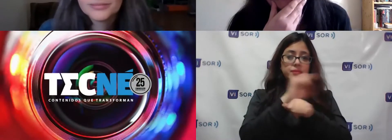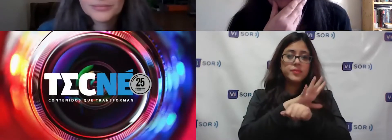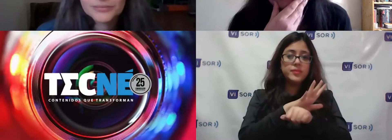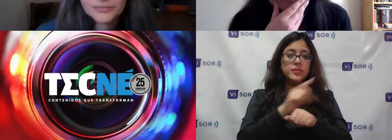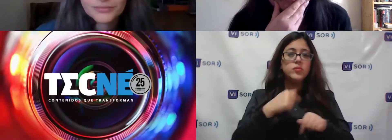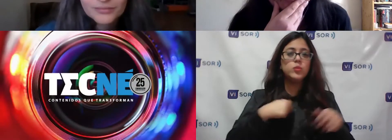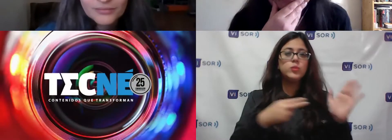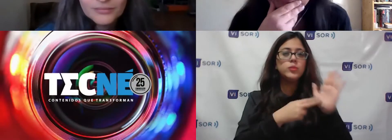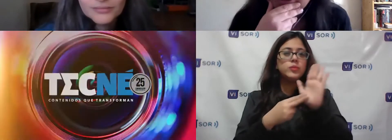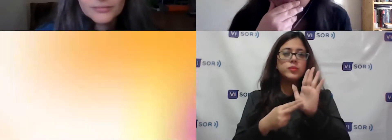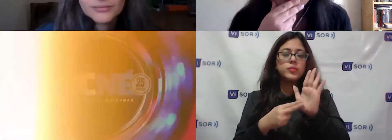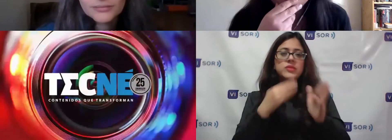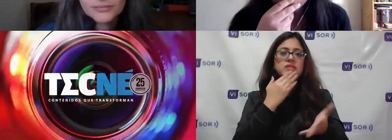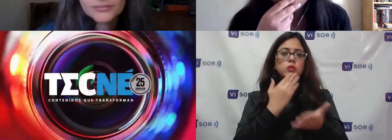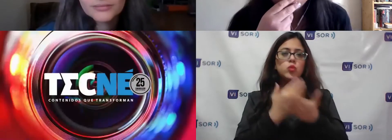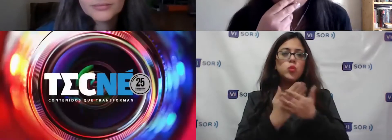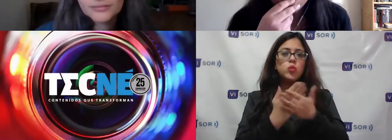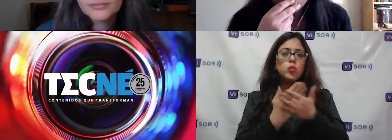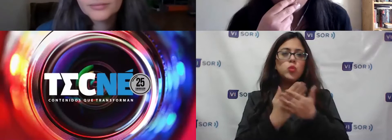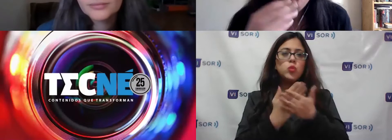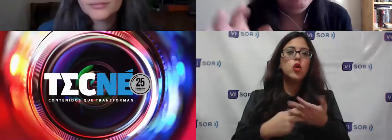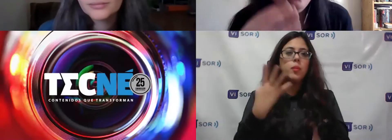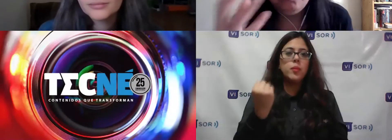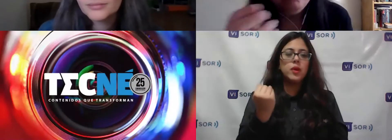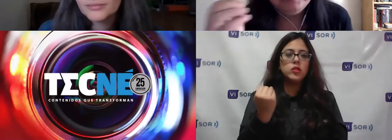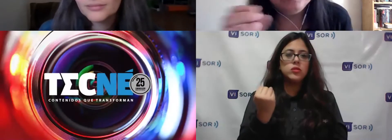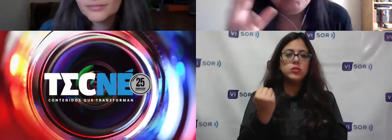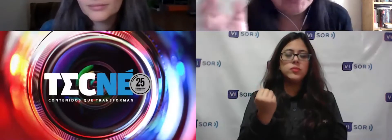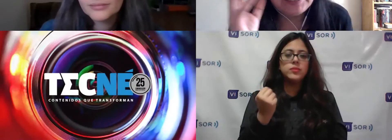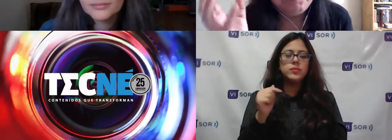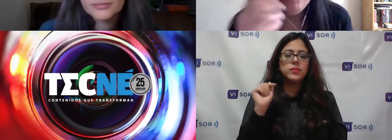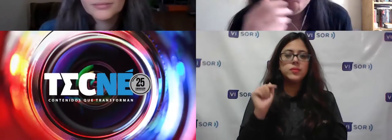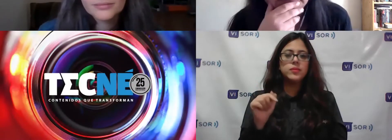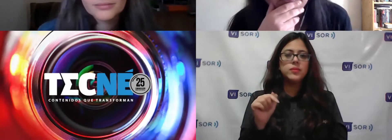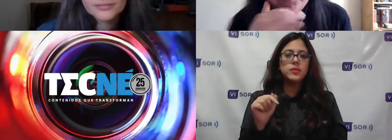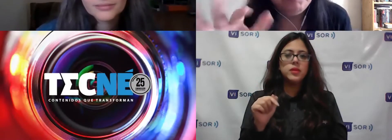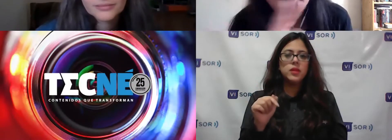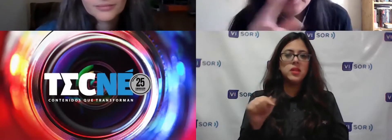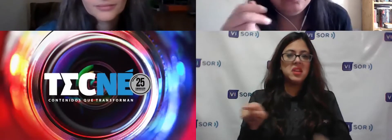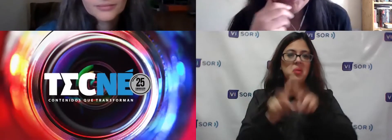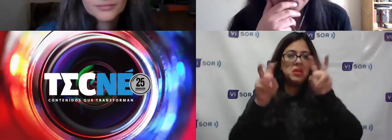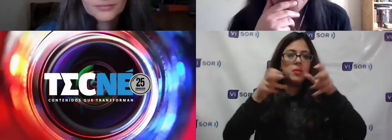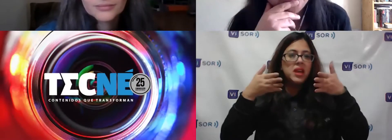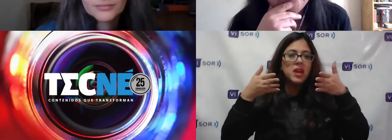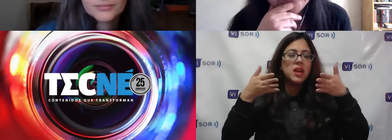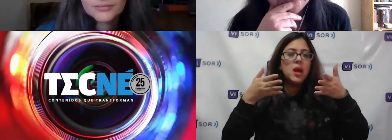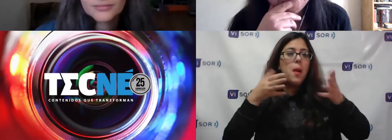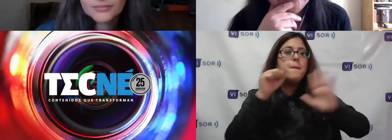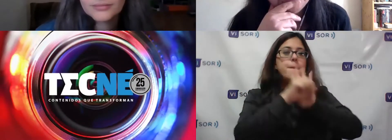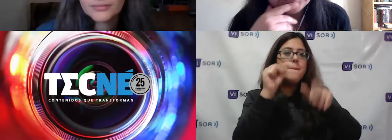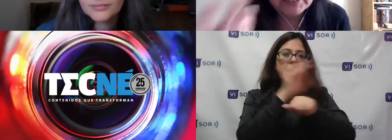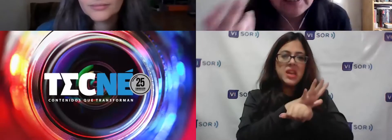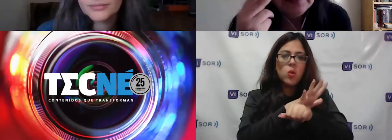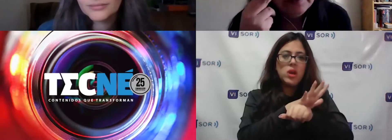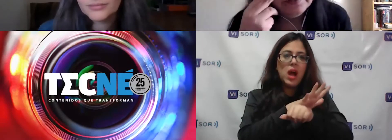en el 2014 y bueno un poco como no hacen las películas no fue una mezcla de cosas por una parte me